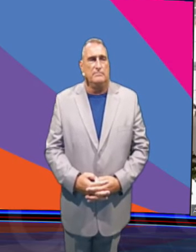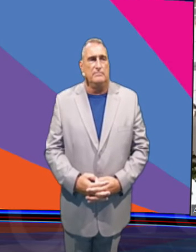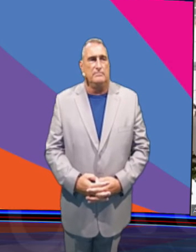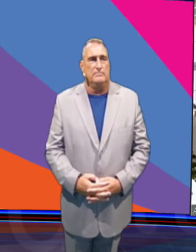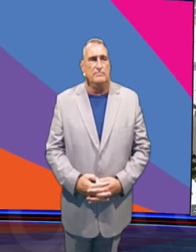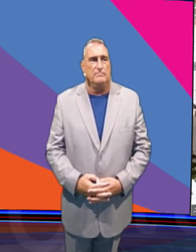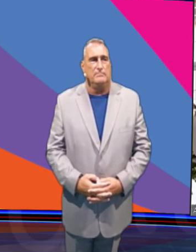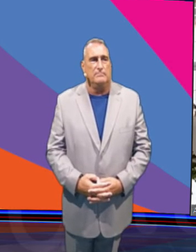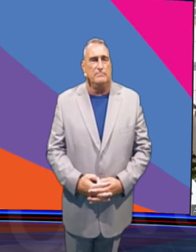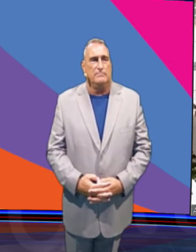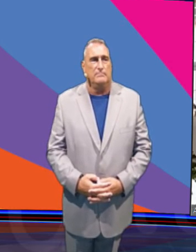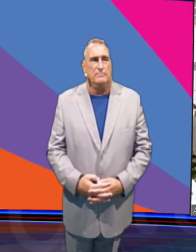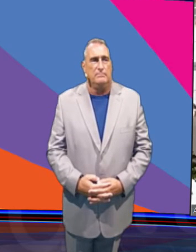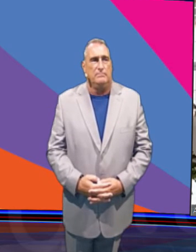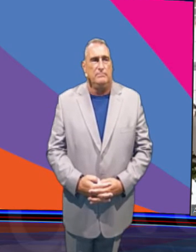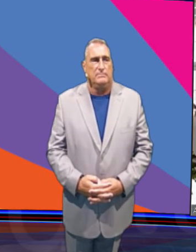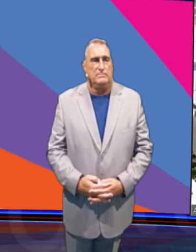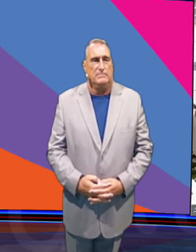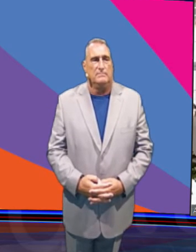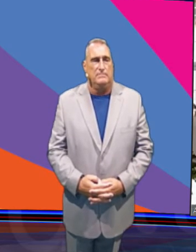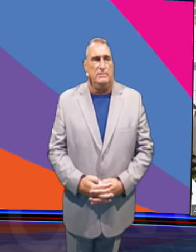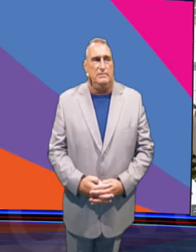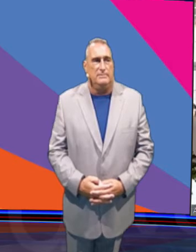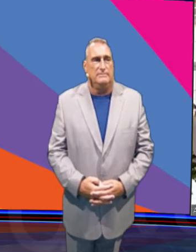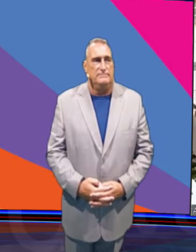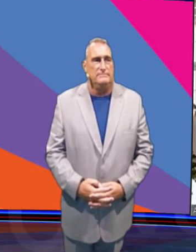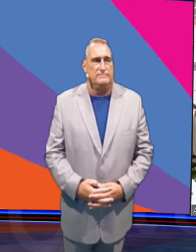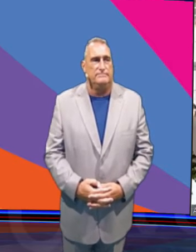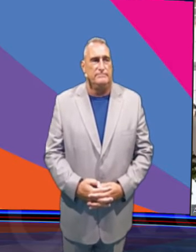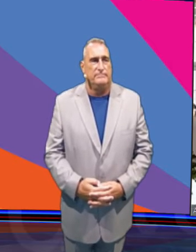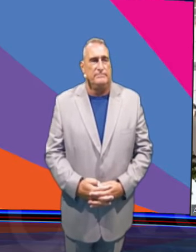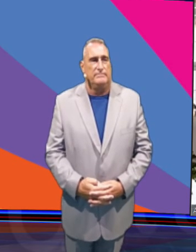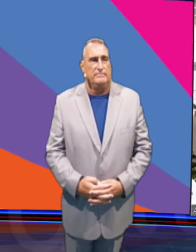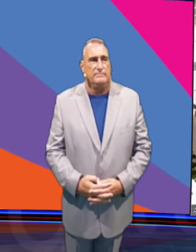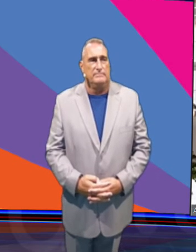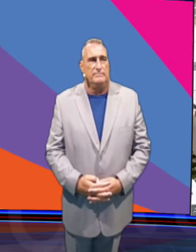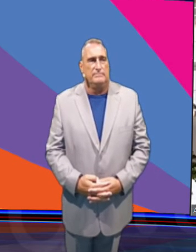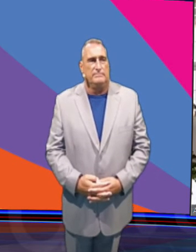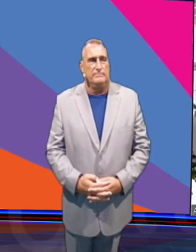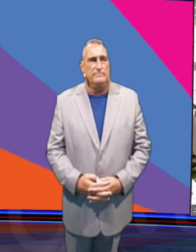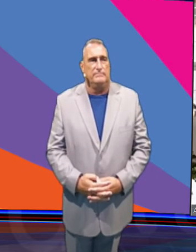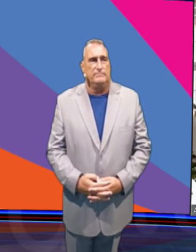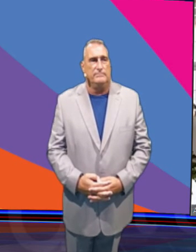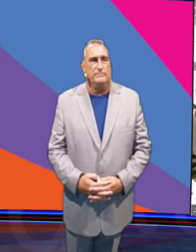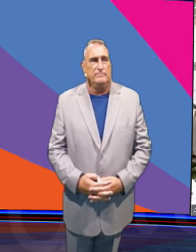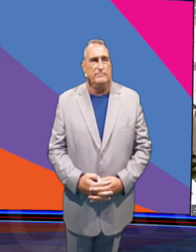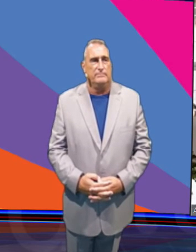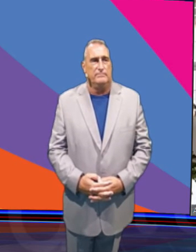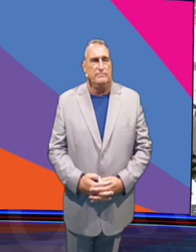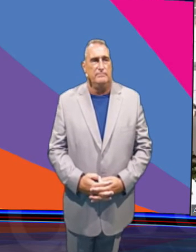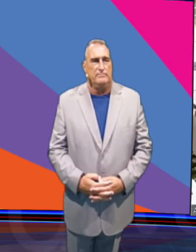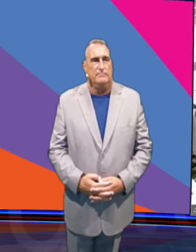a $500 la tonelada. No paga retenciones, o sea que se ahorra